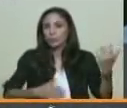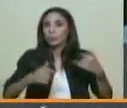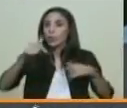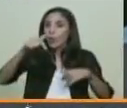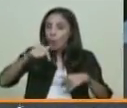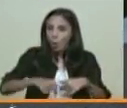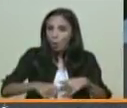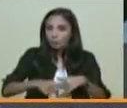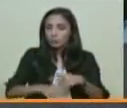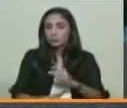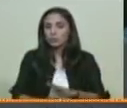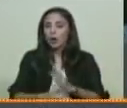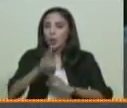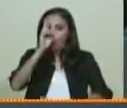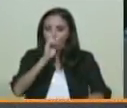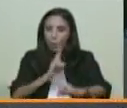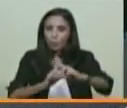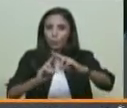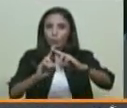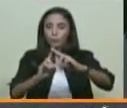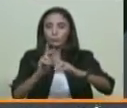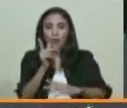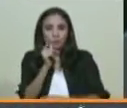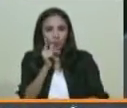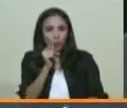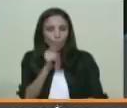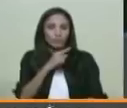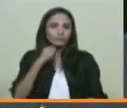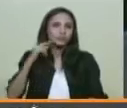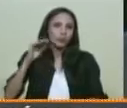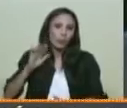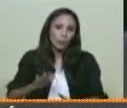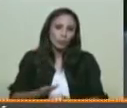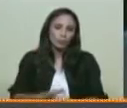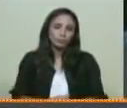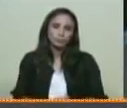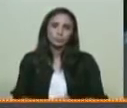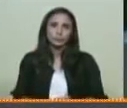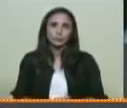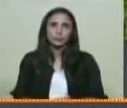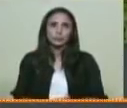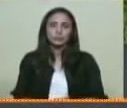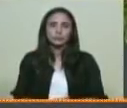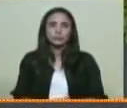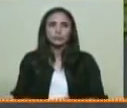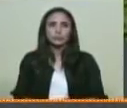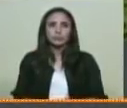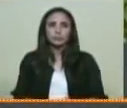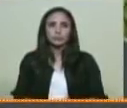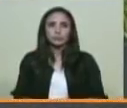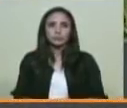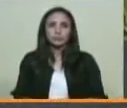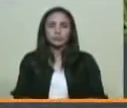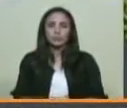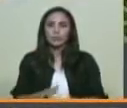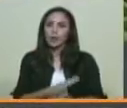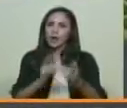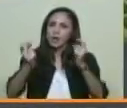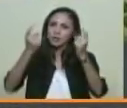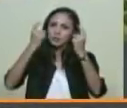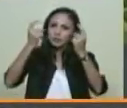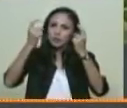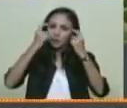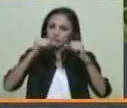tributo a ese hombre, nuestro hermano Ali Primera. Sigamos el legado de Ali